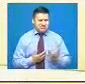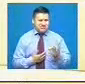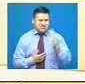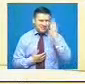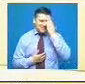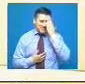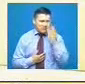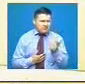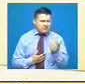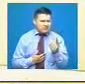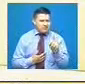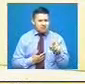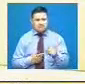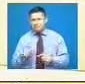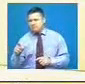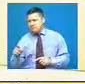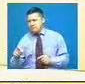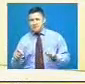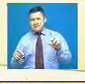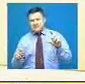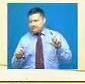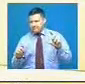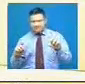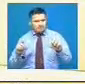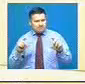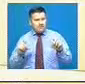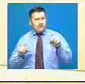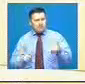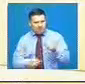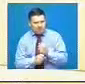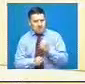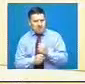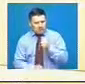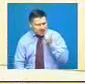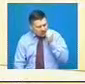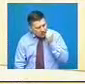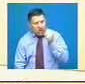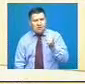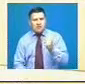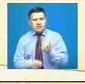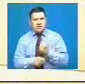son condiciones necesarias, pero no son suficientes. Tenemos que trabajar todos los días